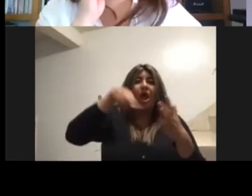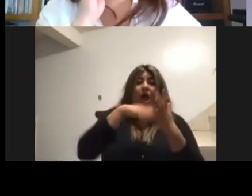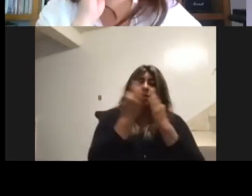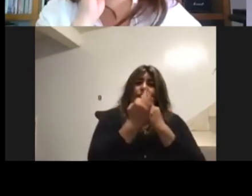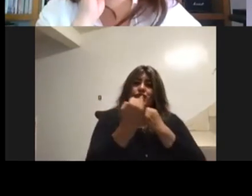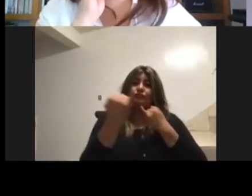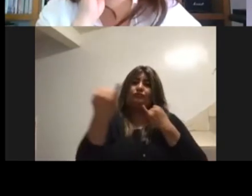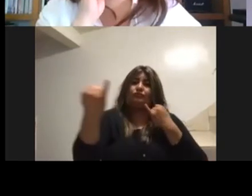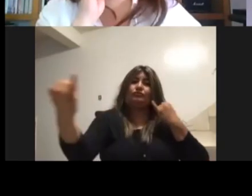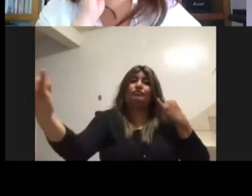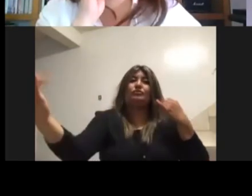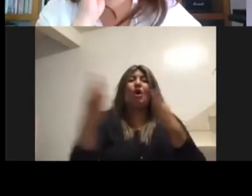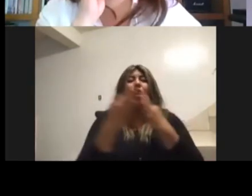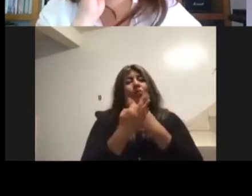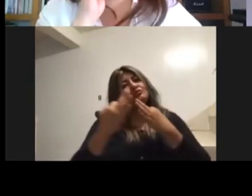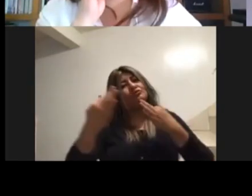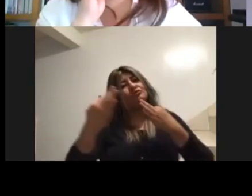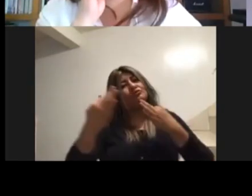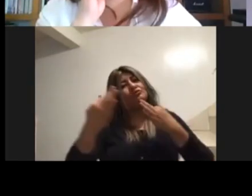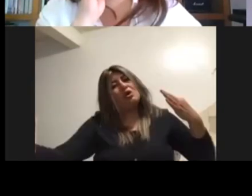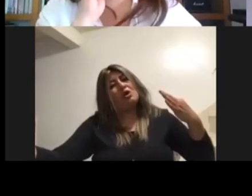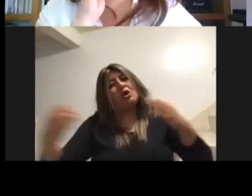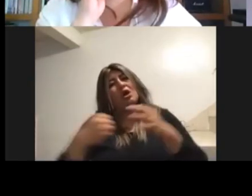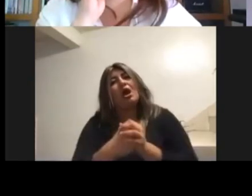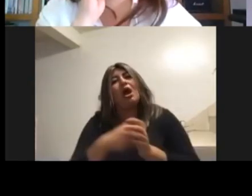Iztapalapa, en un CAM,